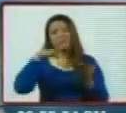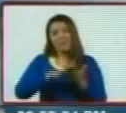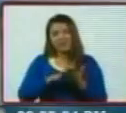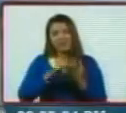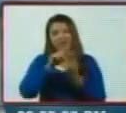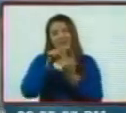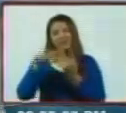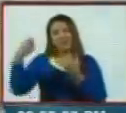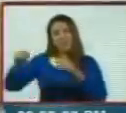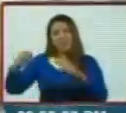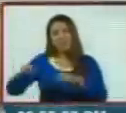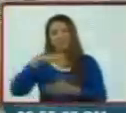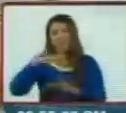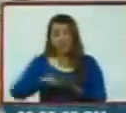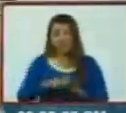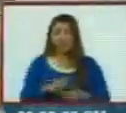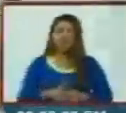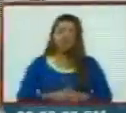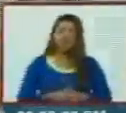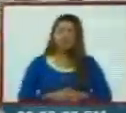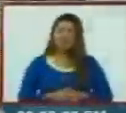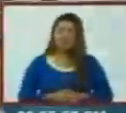fallecidos.